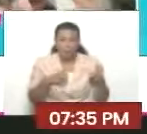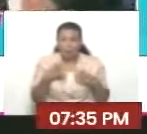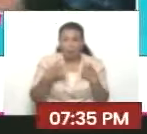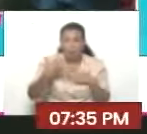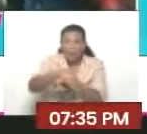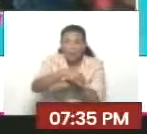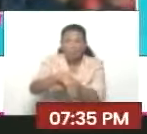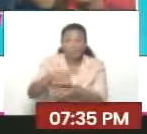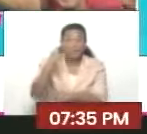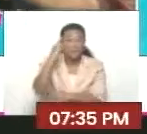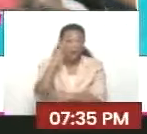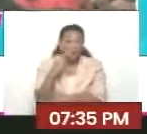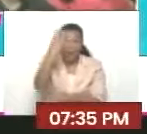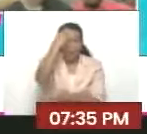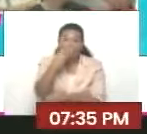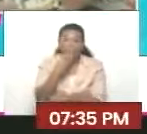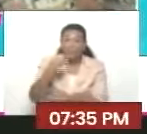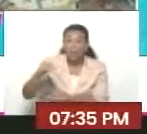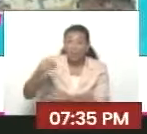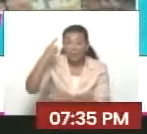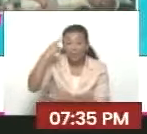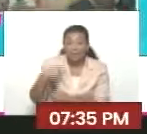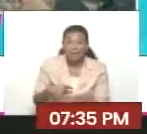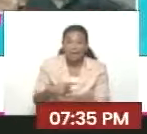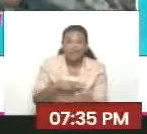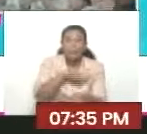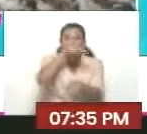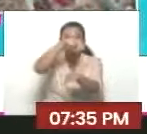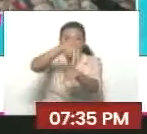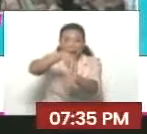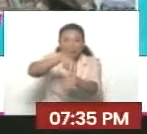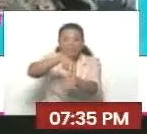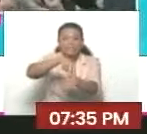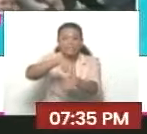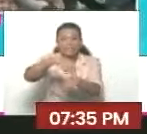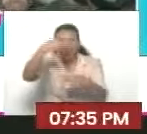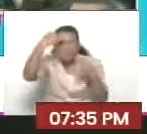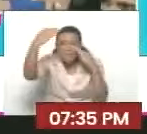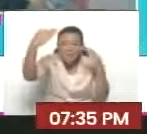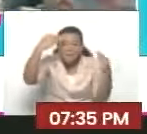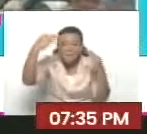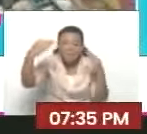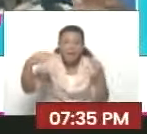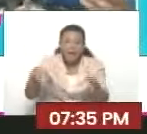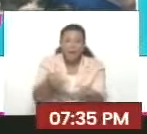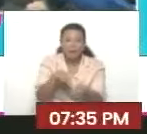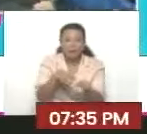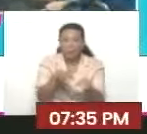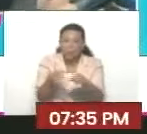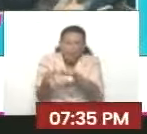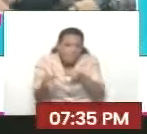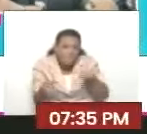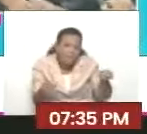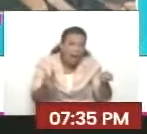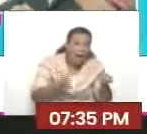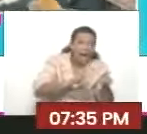la Plaza Bolívar de Los Teques, me bajé del carro, pues. Me bajé del carro.